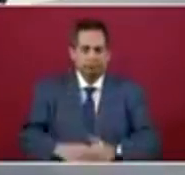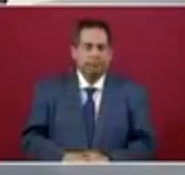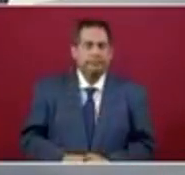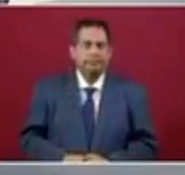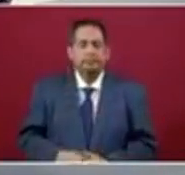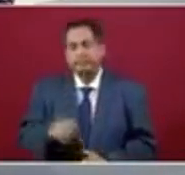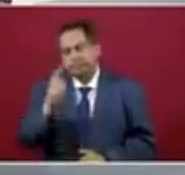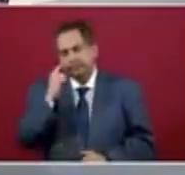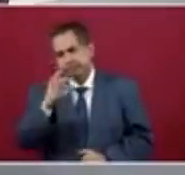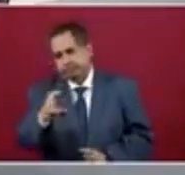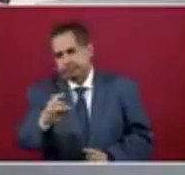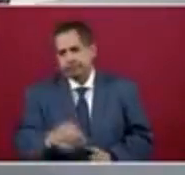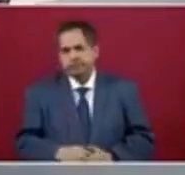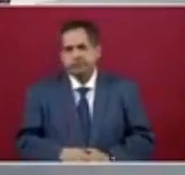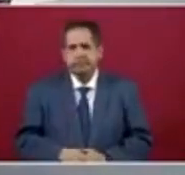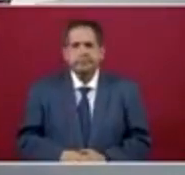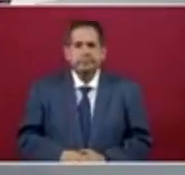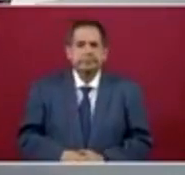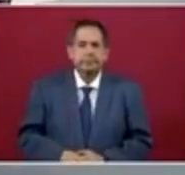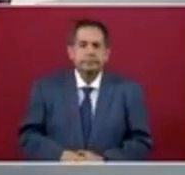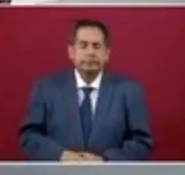A ver.